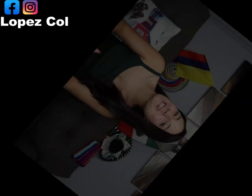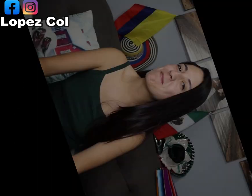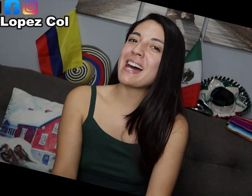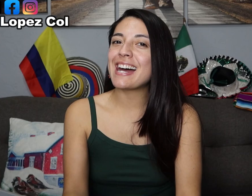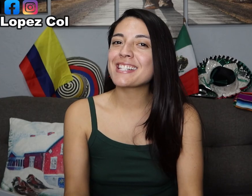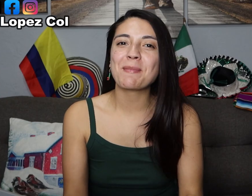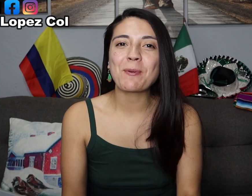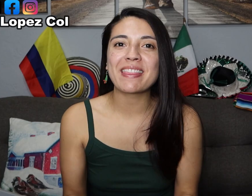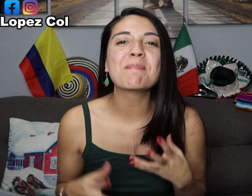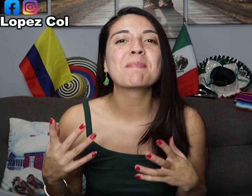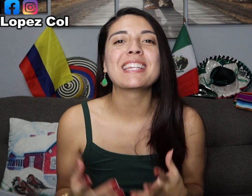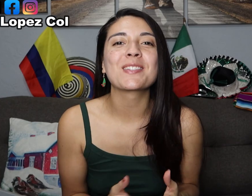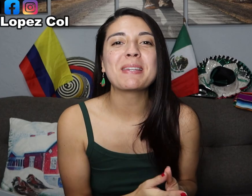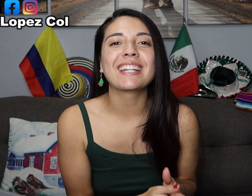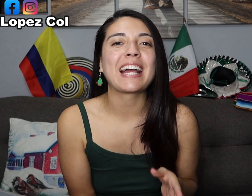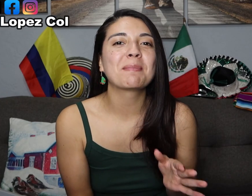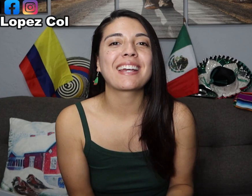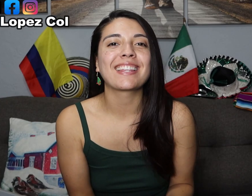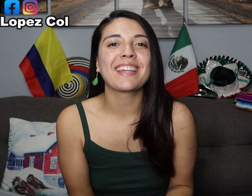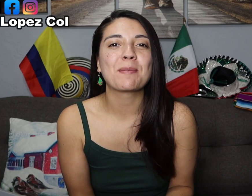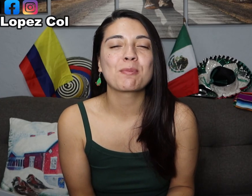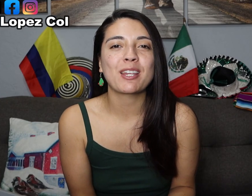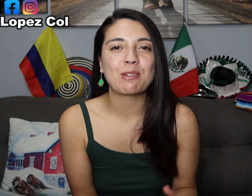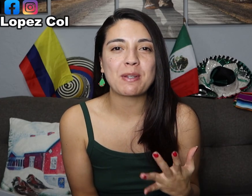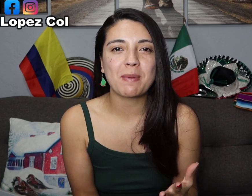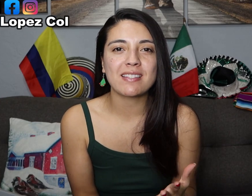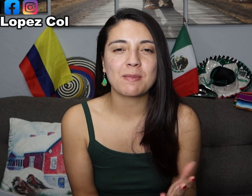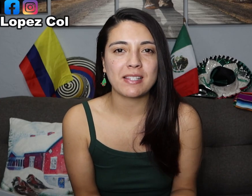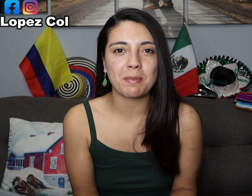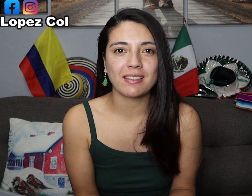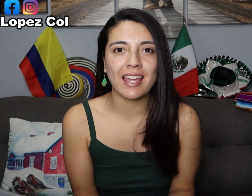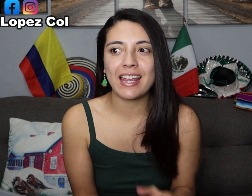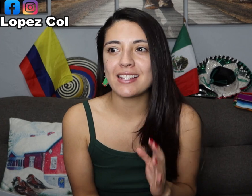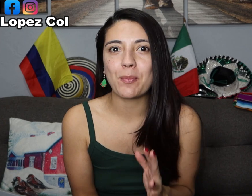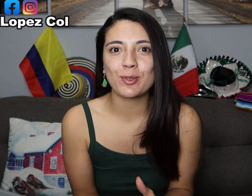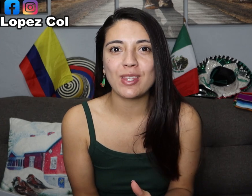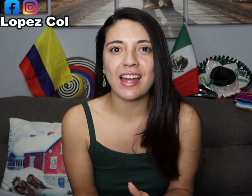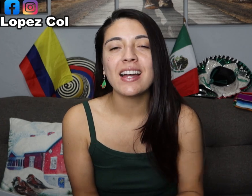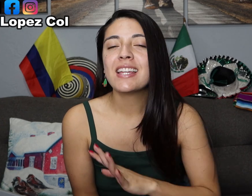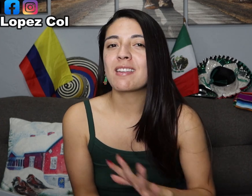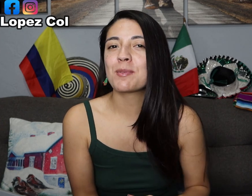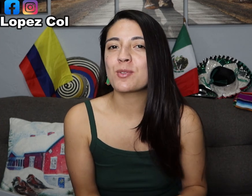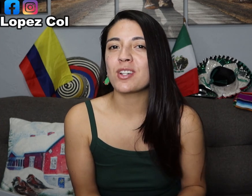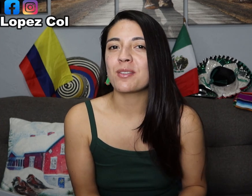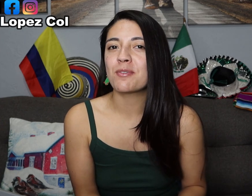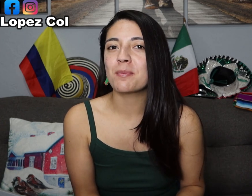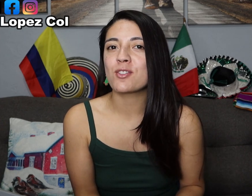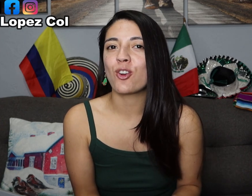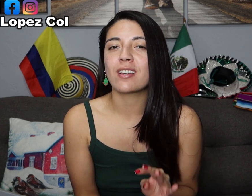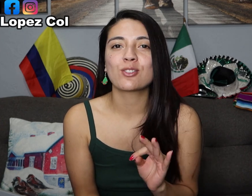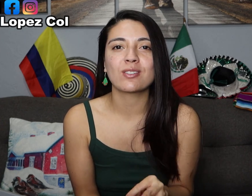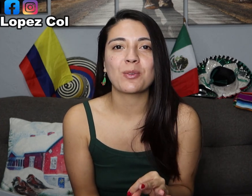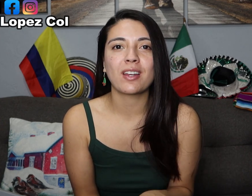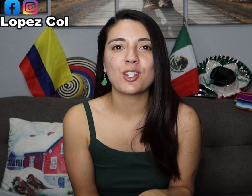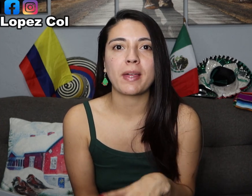¿Qué hubo, mijos? ¿Qué más? ¿Qué me cuentan? Bienvenidos a mi canal. Me encanta que andemos por aquí una vez más, especialmente en esta oportunidad que vamos a escuchar una